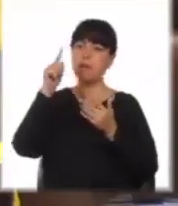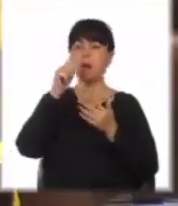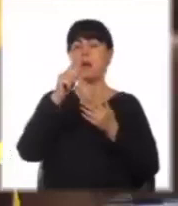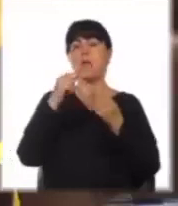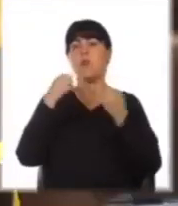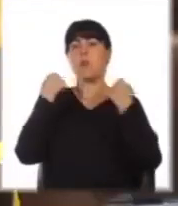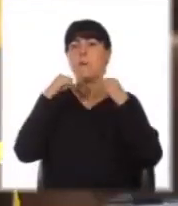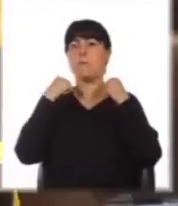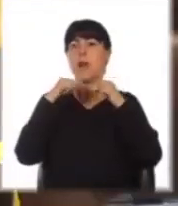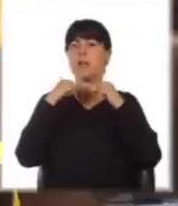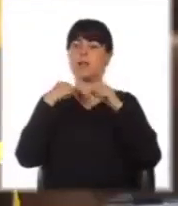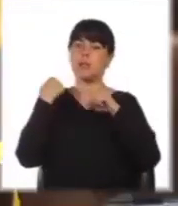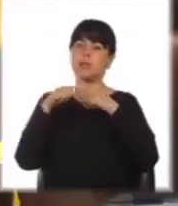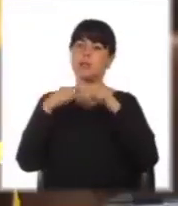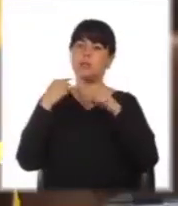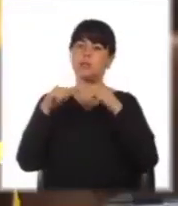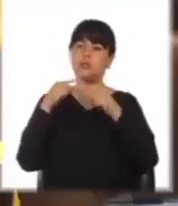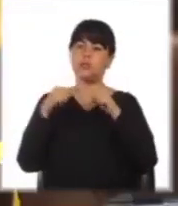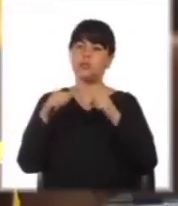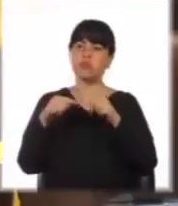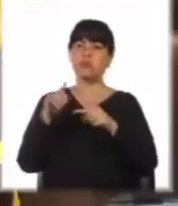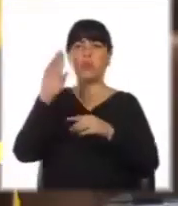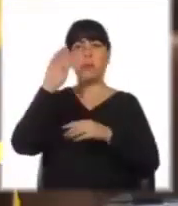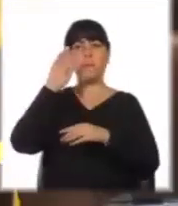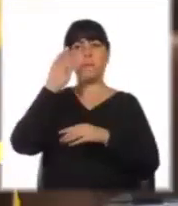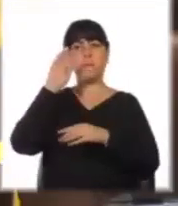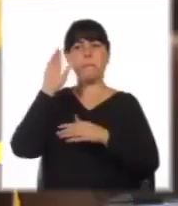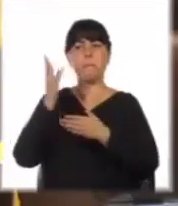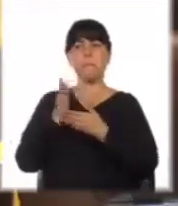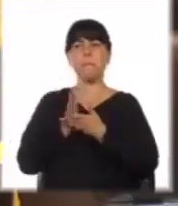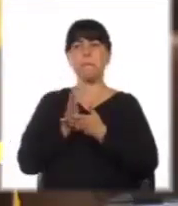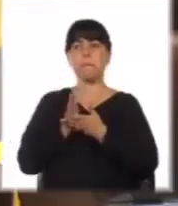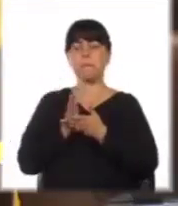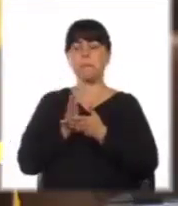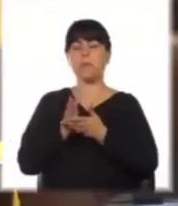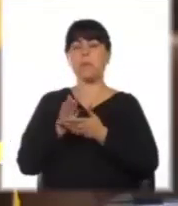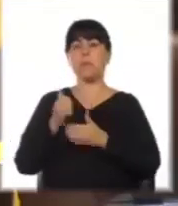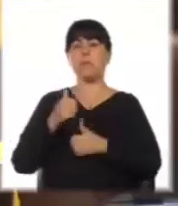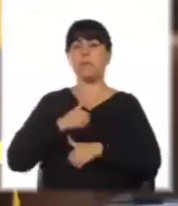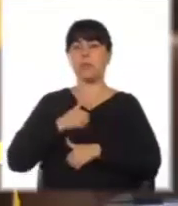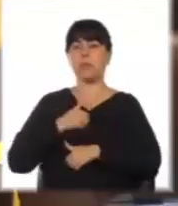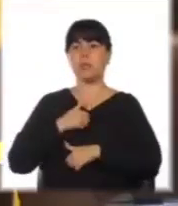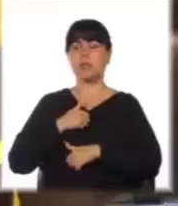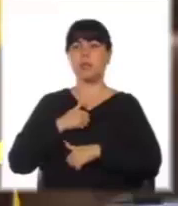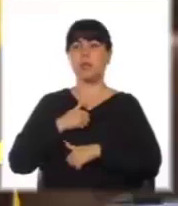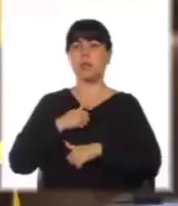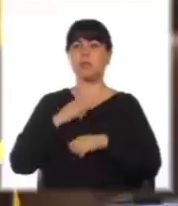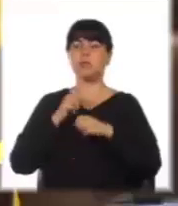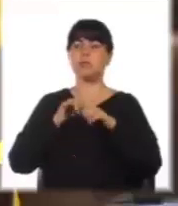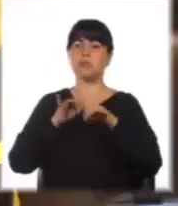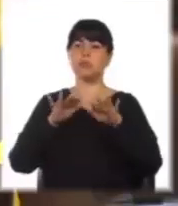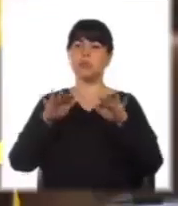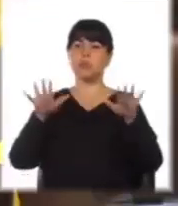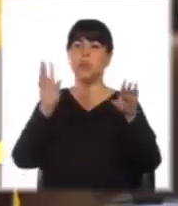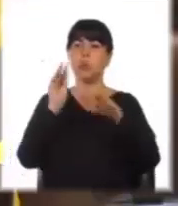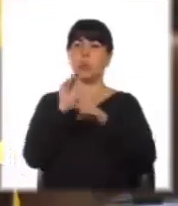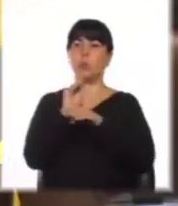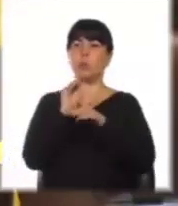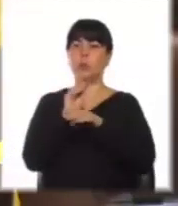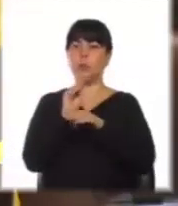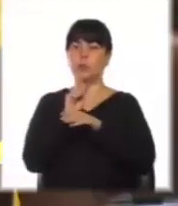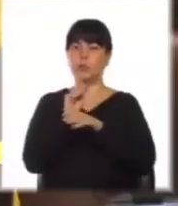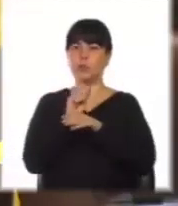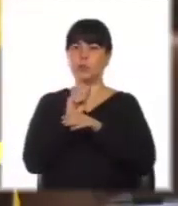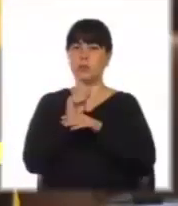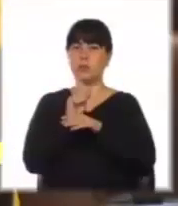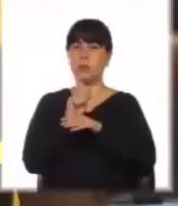prácticas sistemáticas de la dictadura cívico-militar que además se extendieron culturalmente en los organismos de gobierno